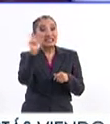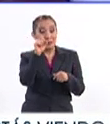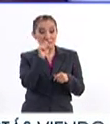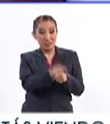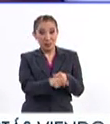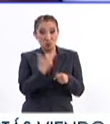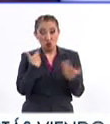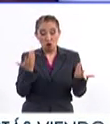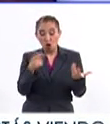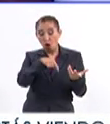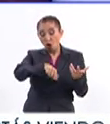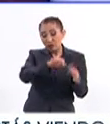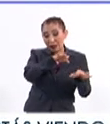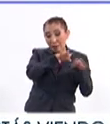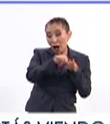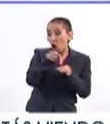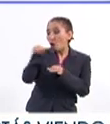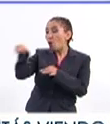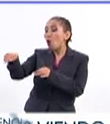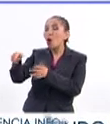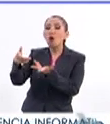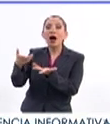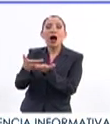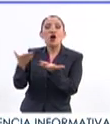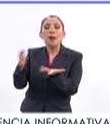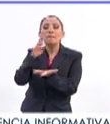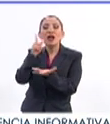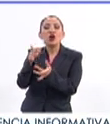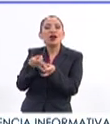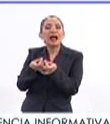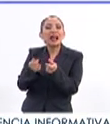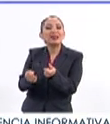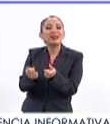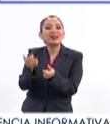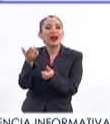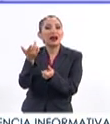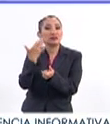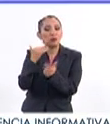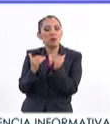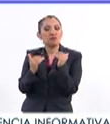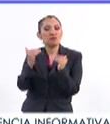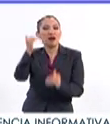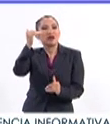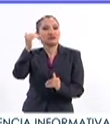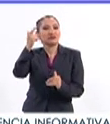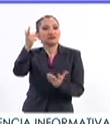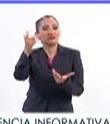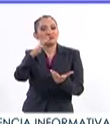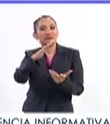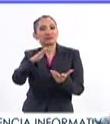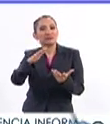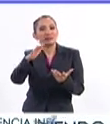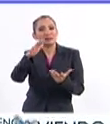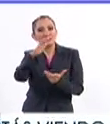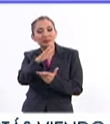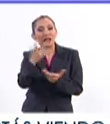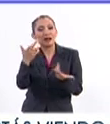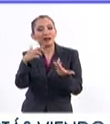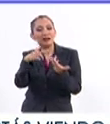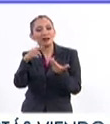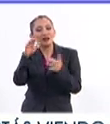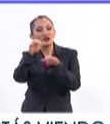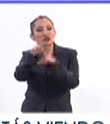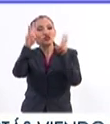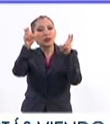parte de nuestra infraestructura a un punto en el cual mejoramos la calidad, sin duda estamos elevando el factor